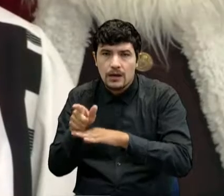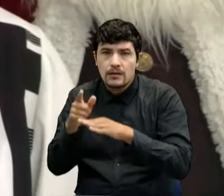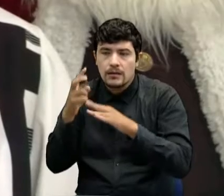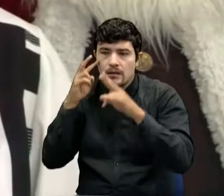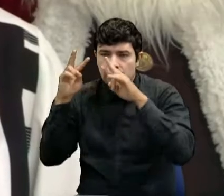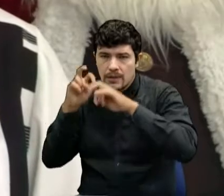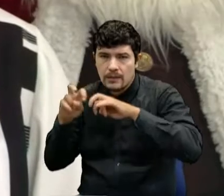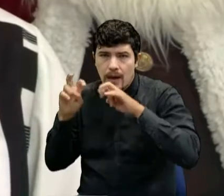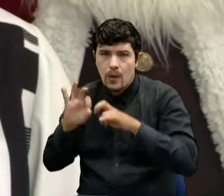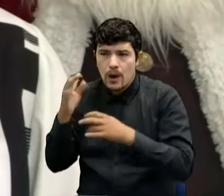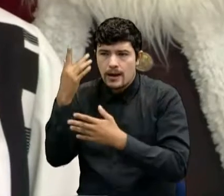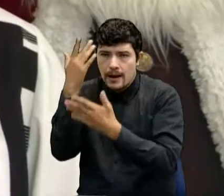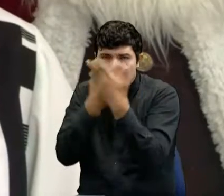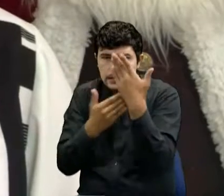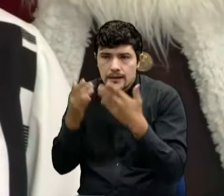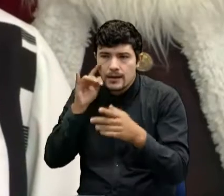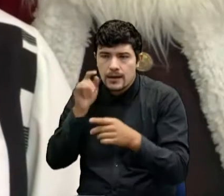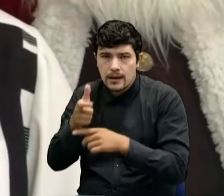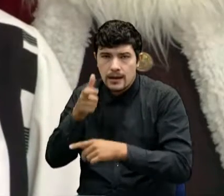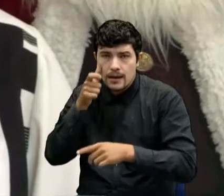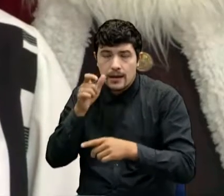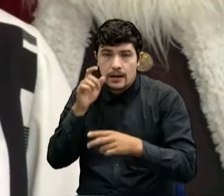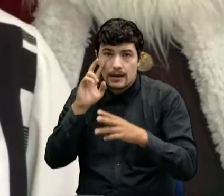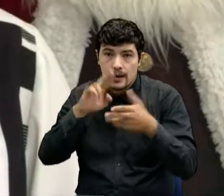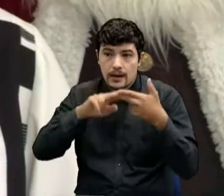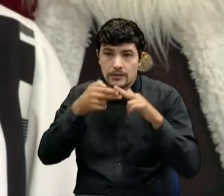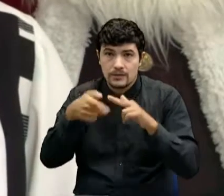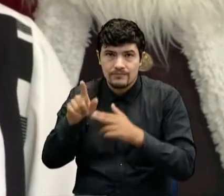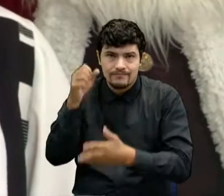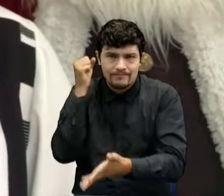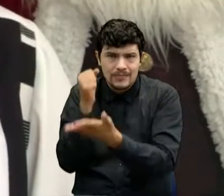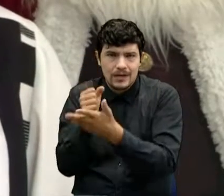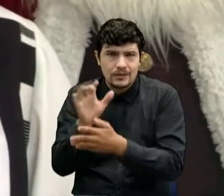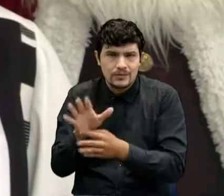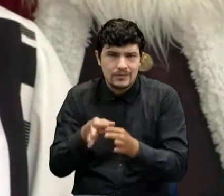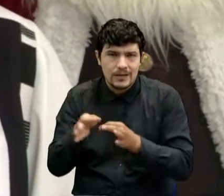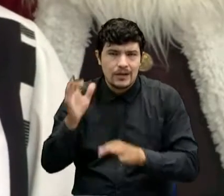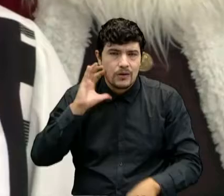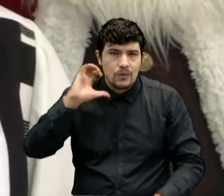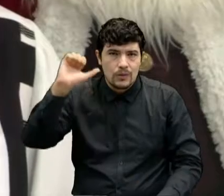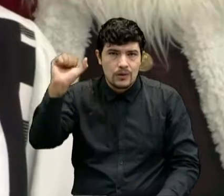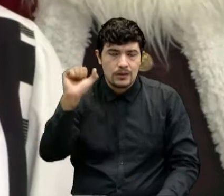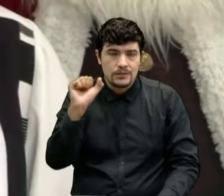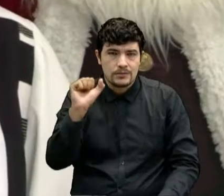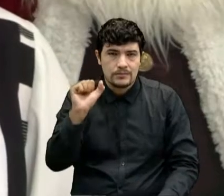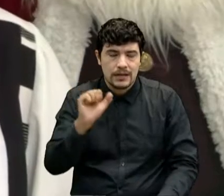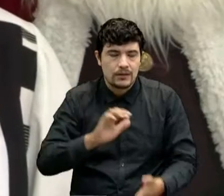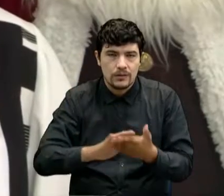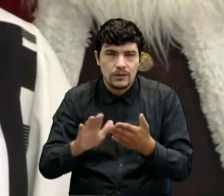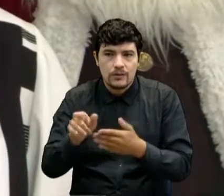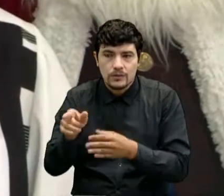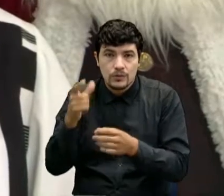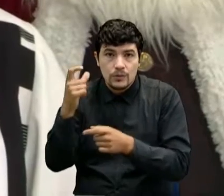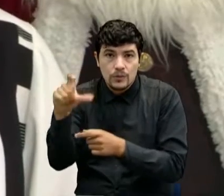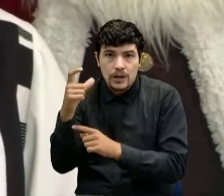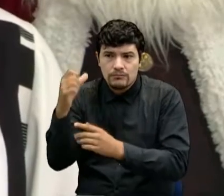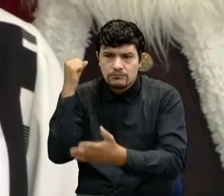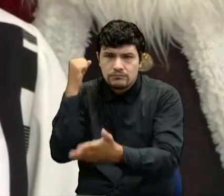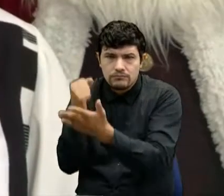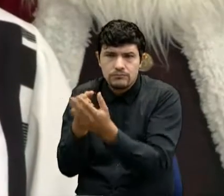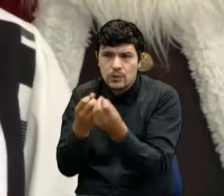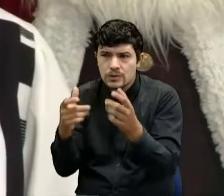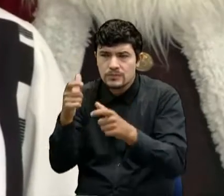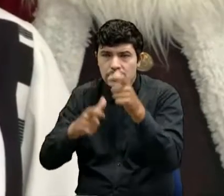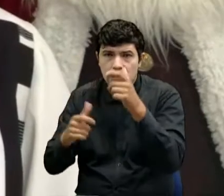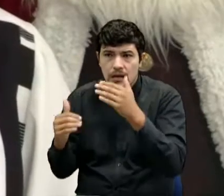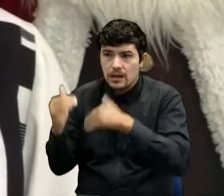analistas de seguridad, y está relacionada con el aumento de los homicidios en Cúcuta en lo que va ocurrido del mes de diciembre. Han aumentado en un 30%